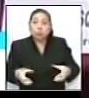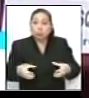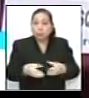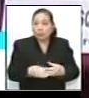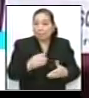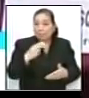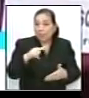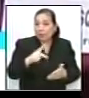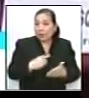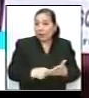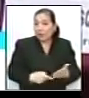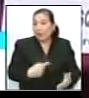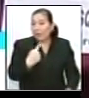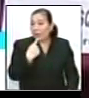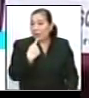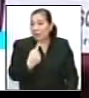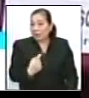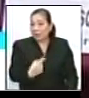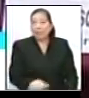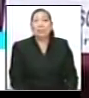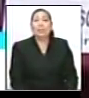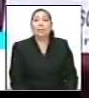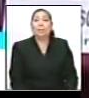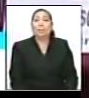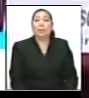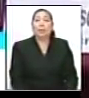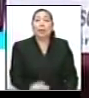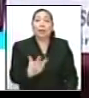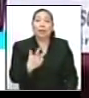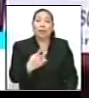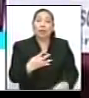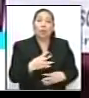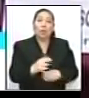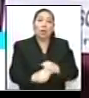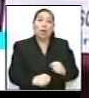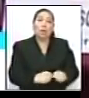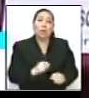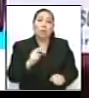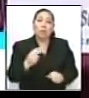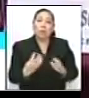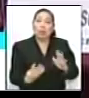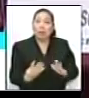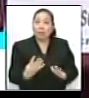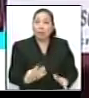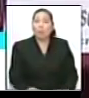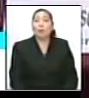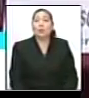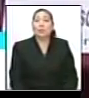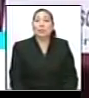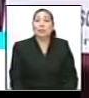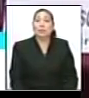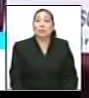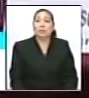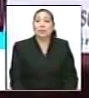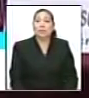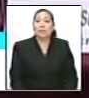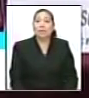congresista por hechos presuntamente cometidos el 3 de julio del 2014, en caso era